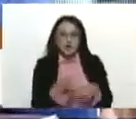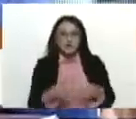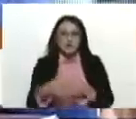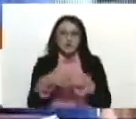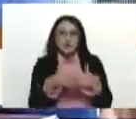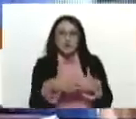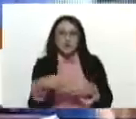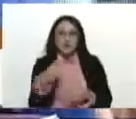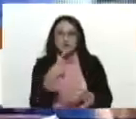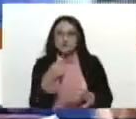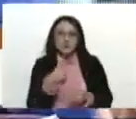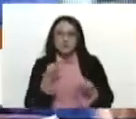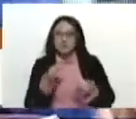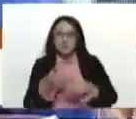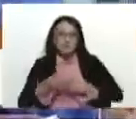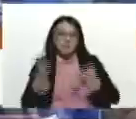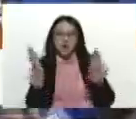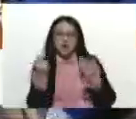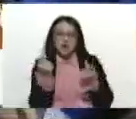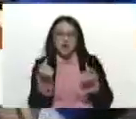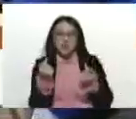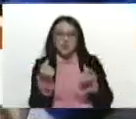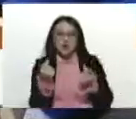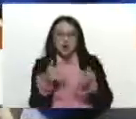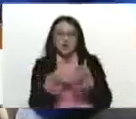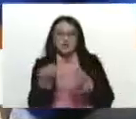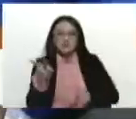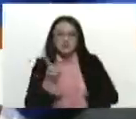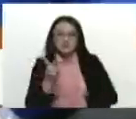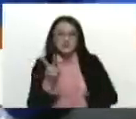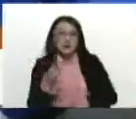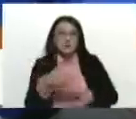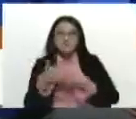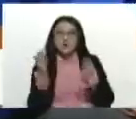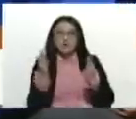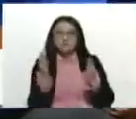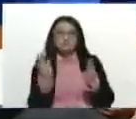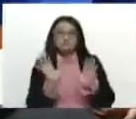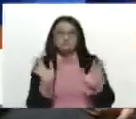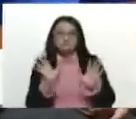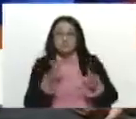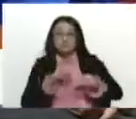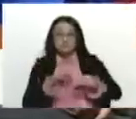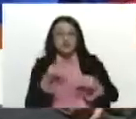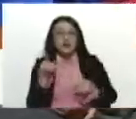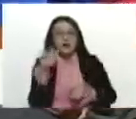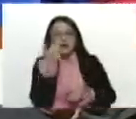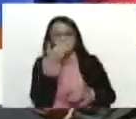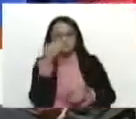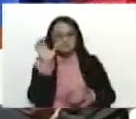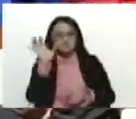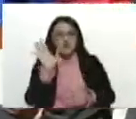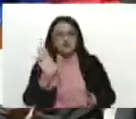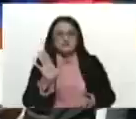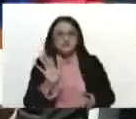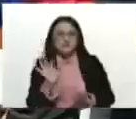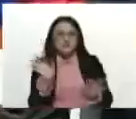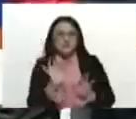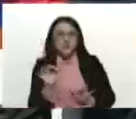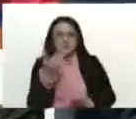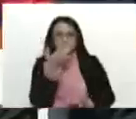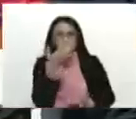donde decían que no estaban dispuestos a levantar ninguna sanción a Venezuela ya el imperialismo actuando pues